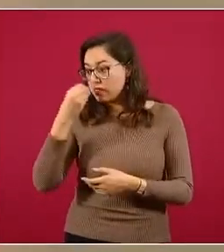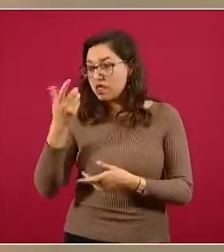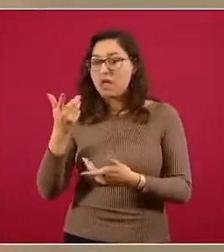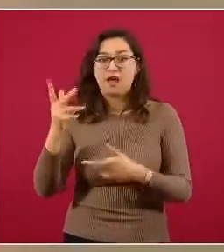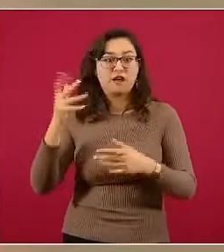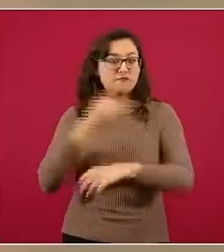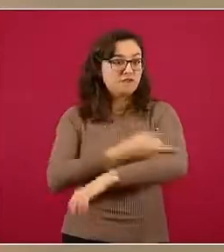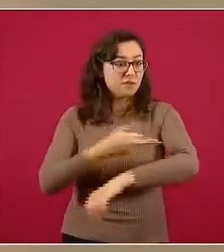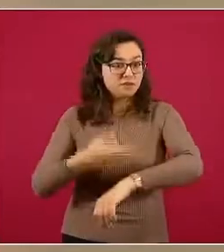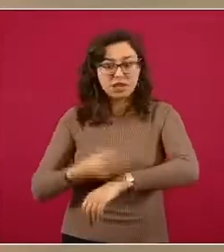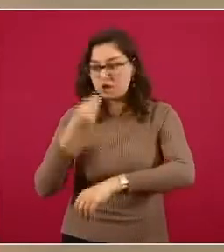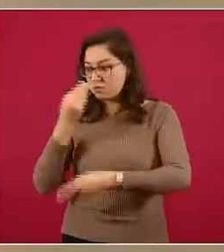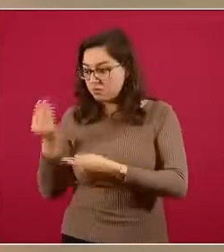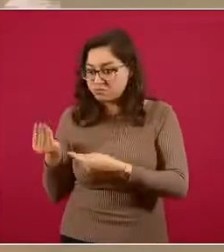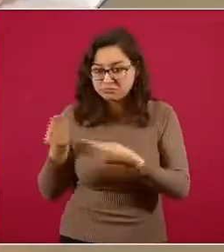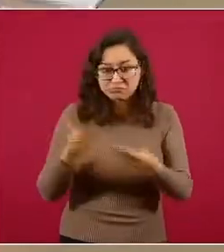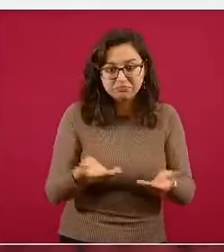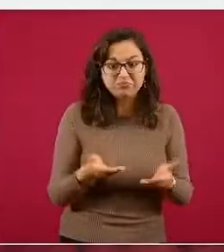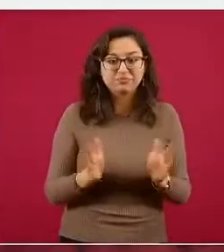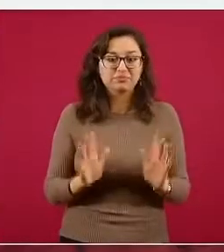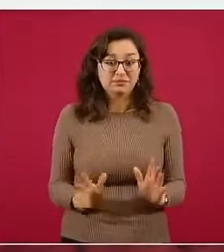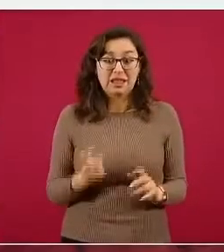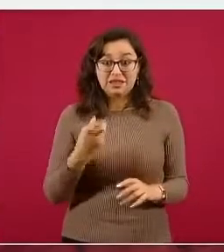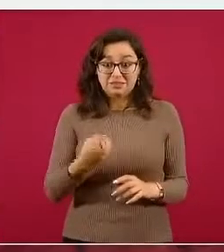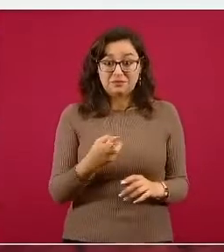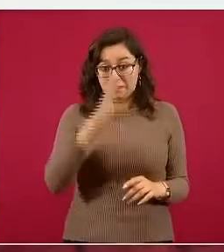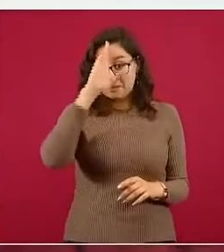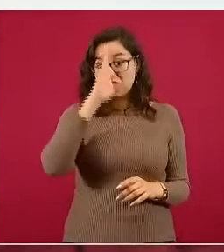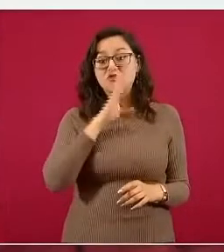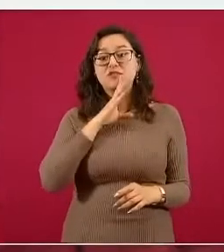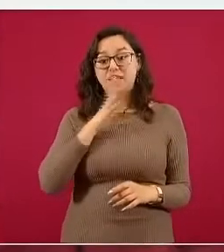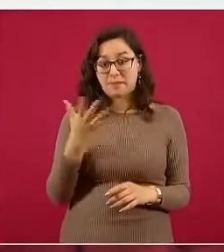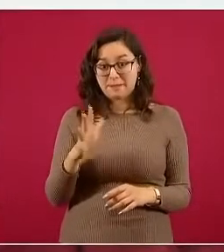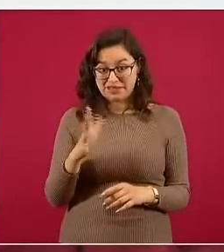ir a comprar comida, etcétera. En contraste, en el